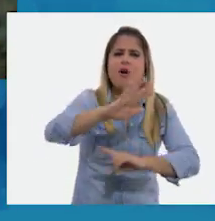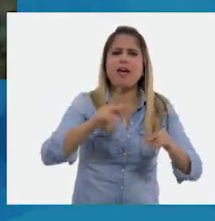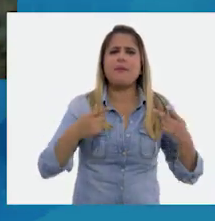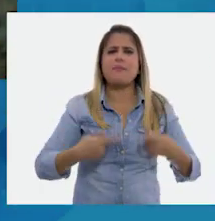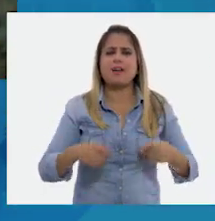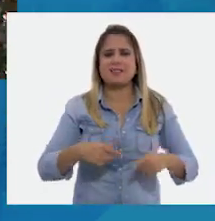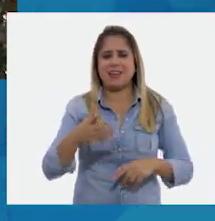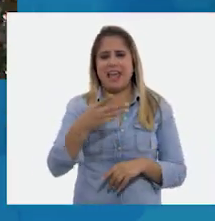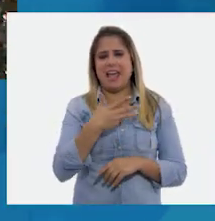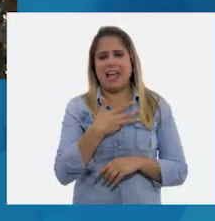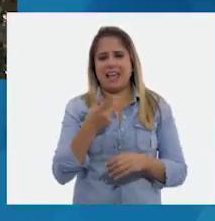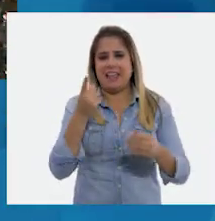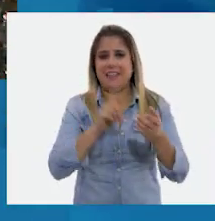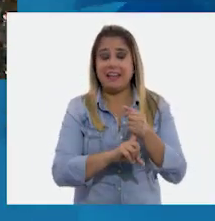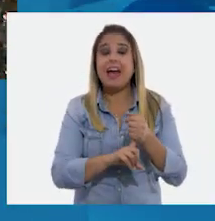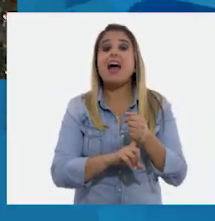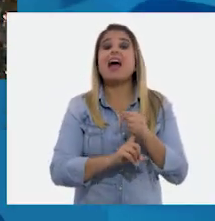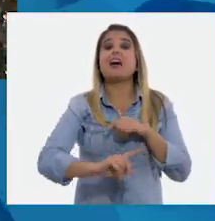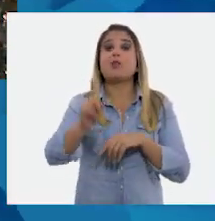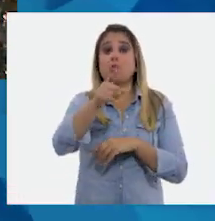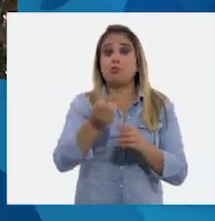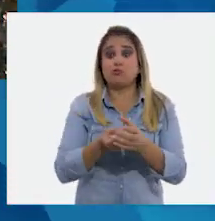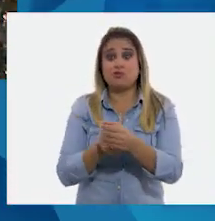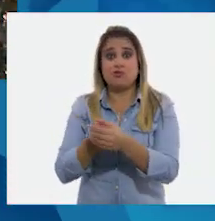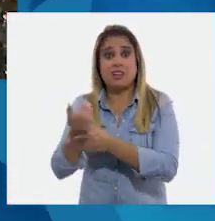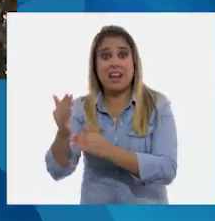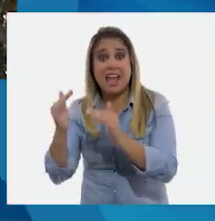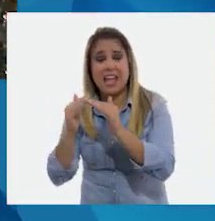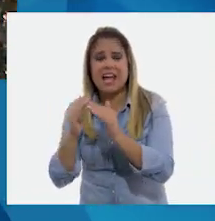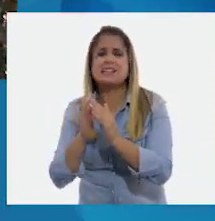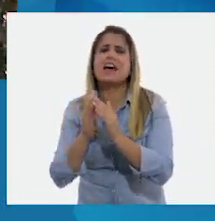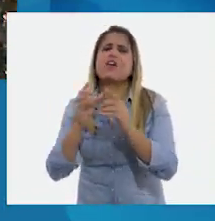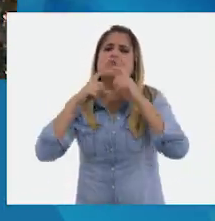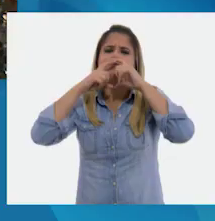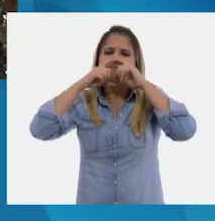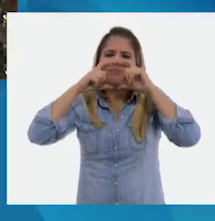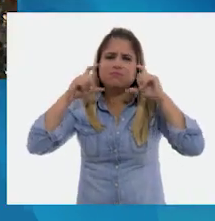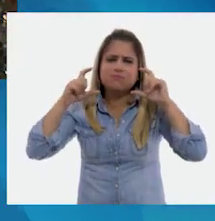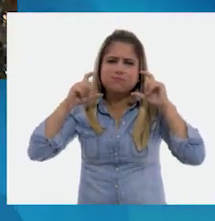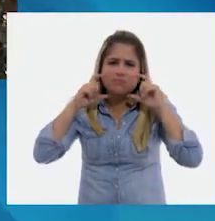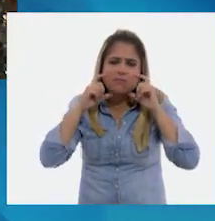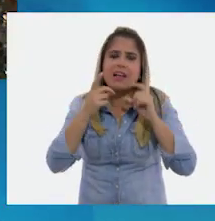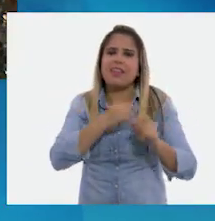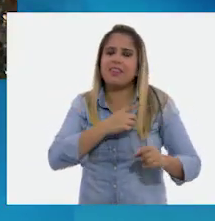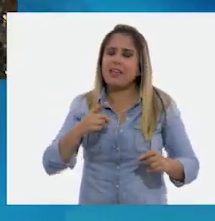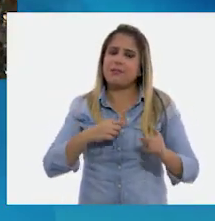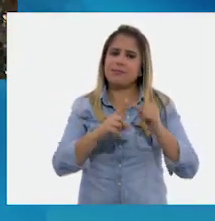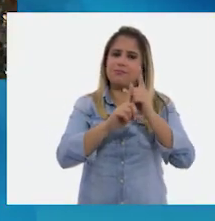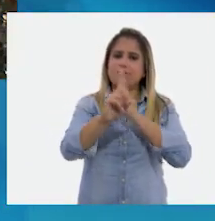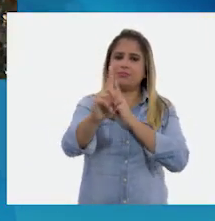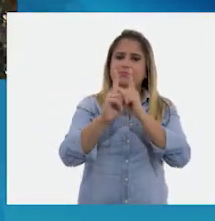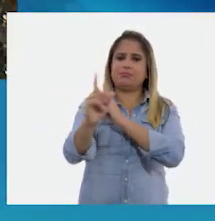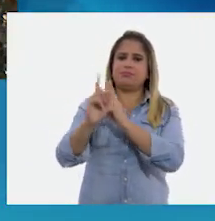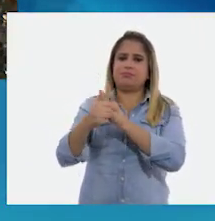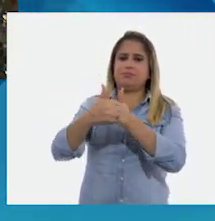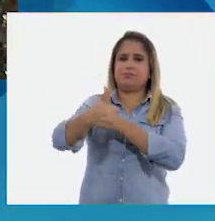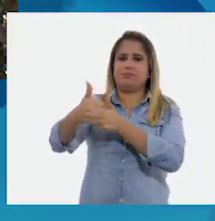que te rodean. Si sales de casa, usa cubrebocas y guarda la sana